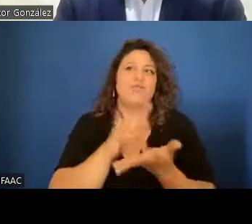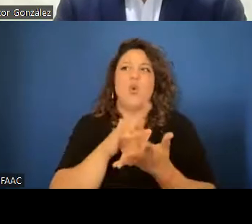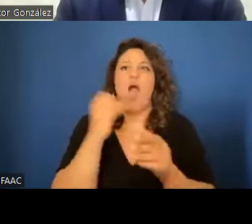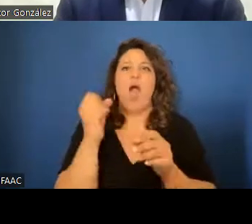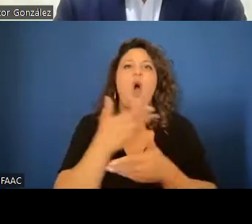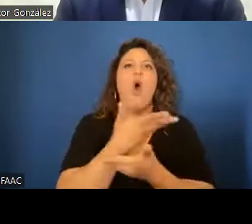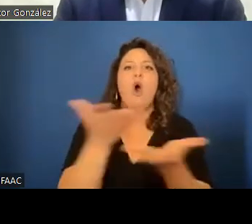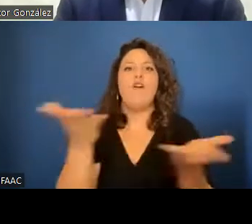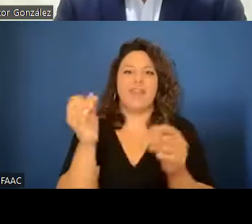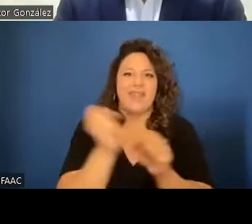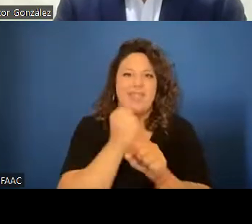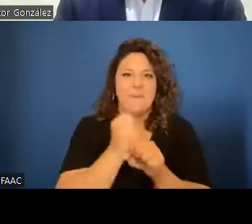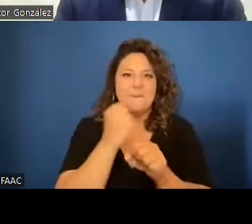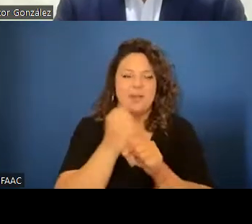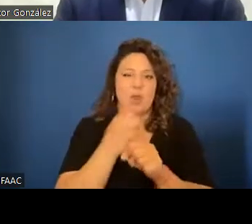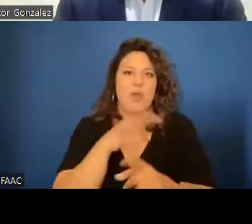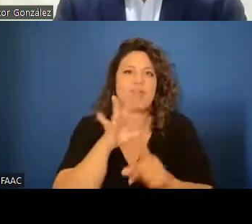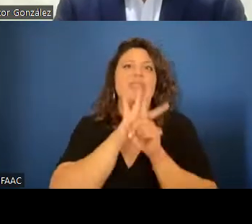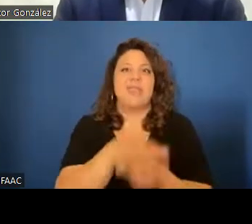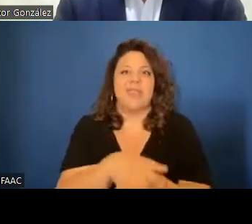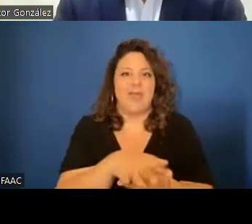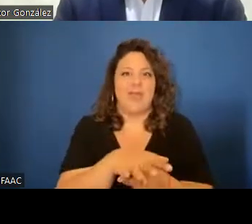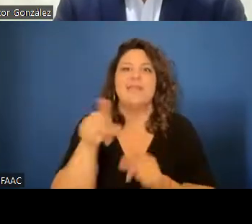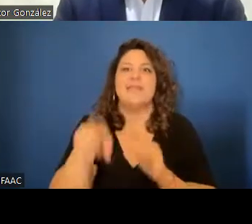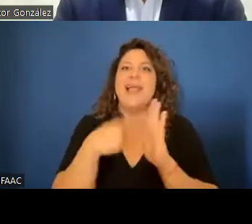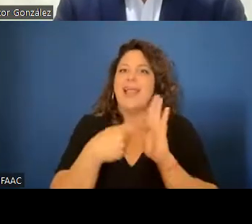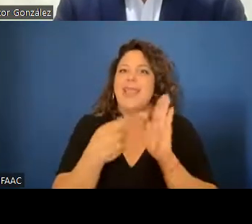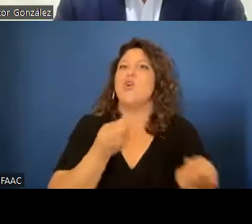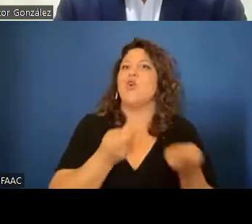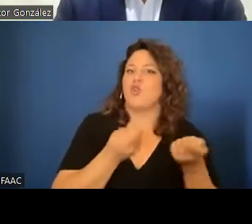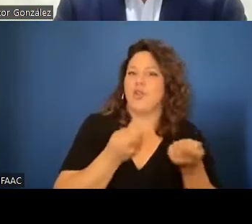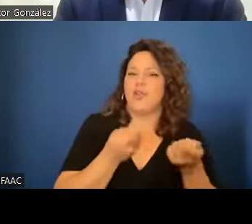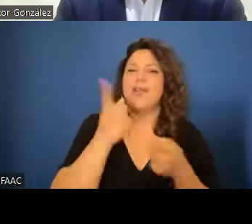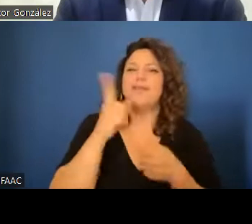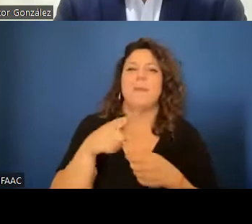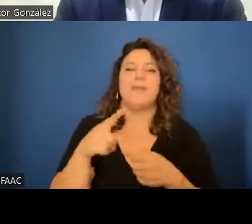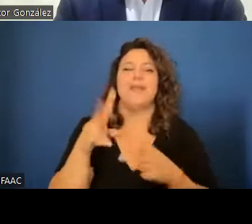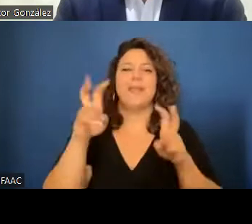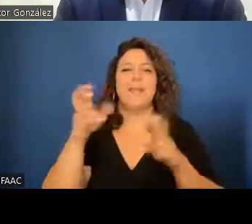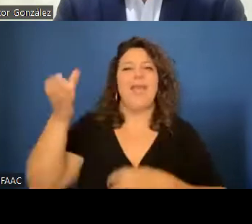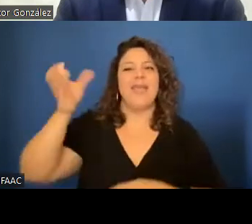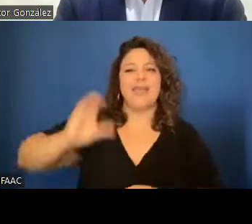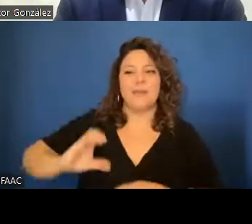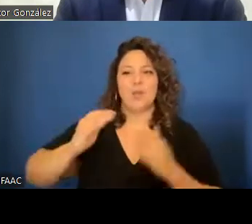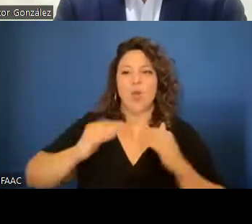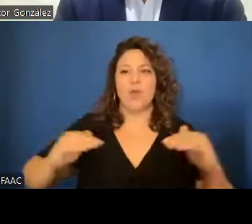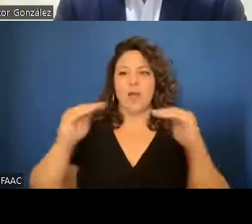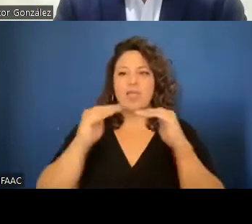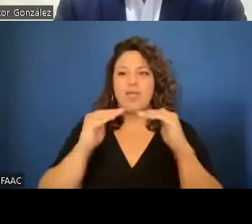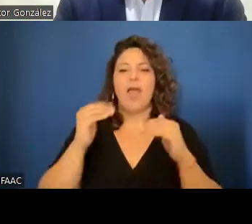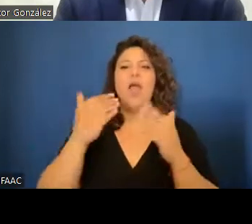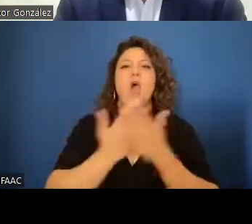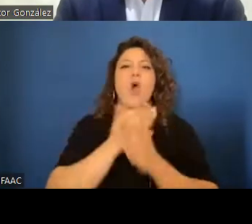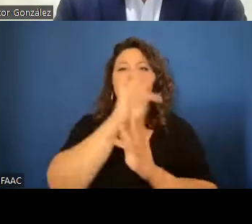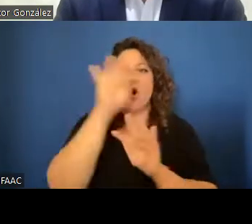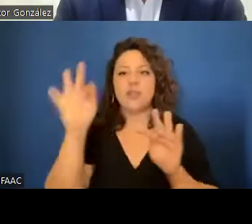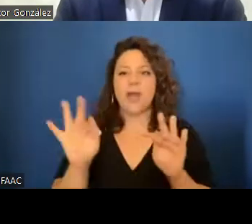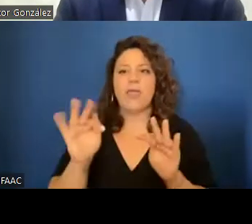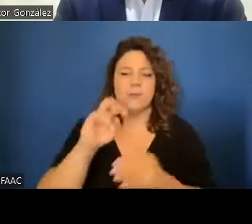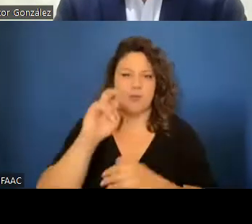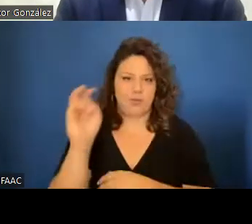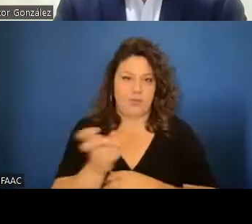para el estudio de estas situaciones de discriminación, y los juzgados o el órgano administrativo que esté resolviendo sobre esta denuncia que